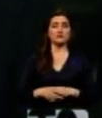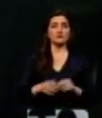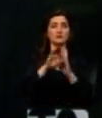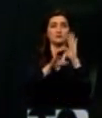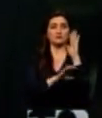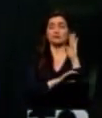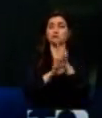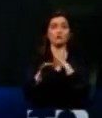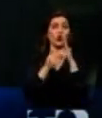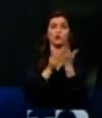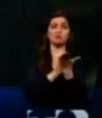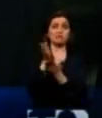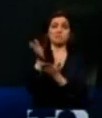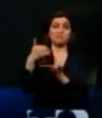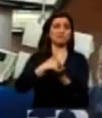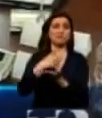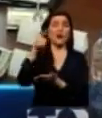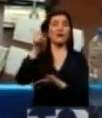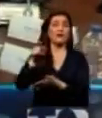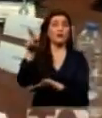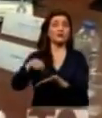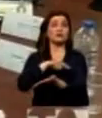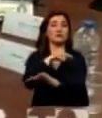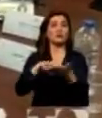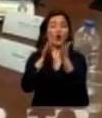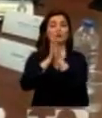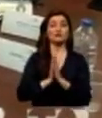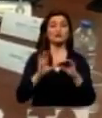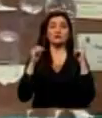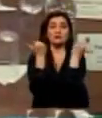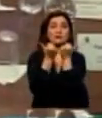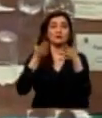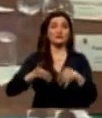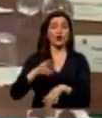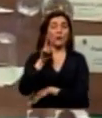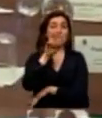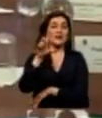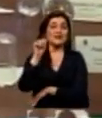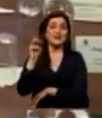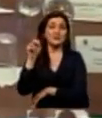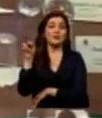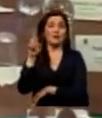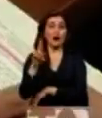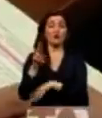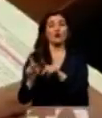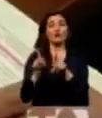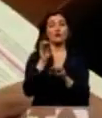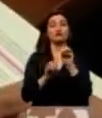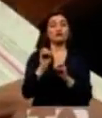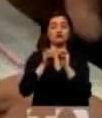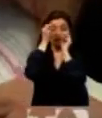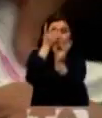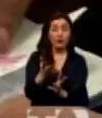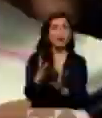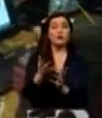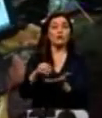constitucional, no es viable y tiene que ser anulado. Ante esta petición, el asambleísta Fabricio Villamar mocionó para que se prepare un informe y